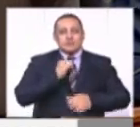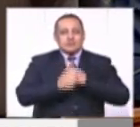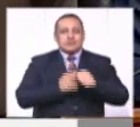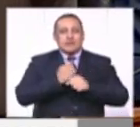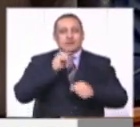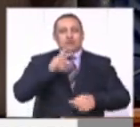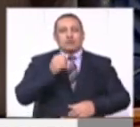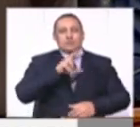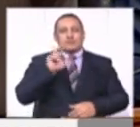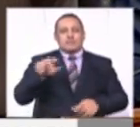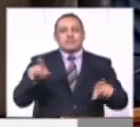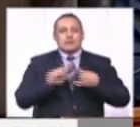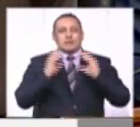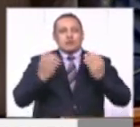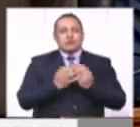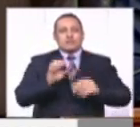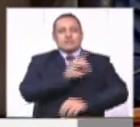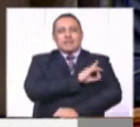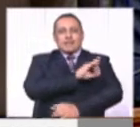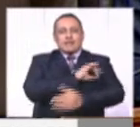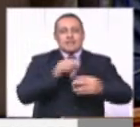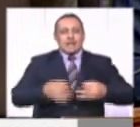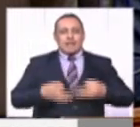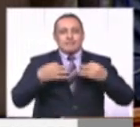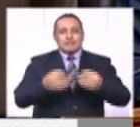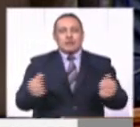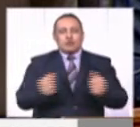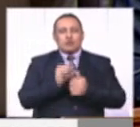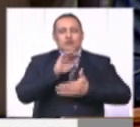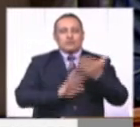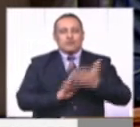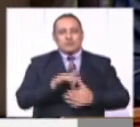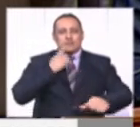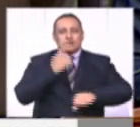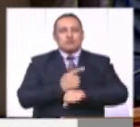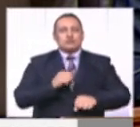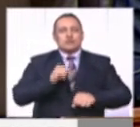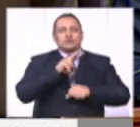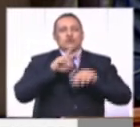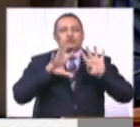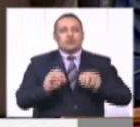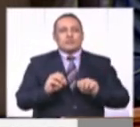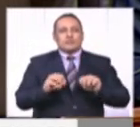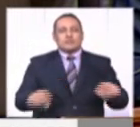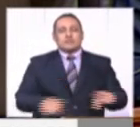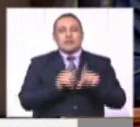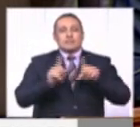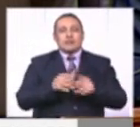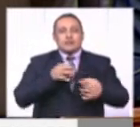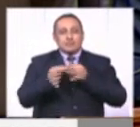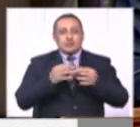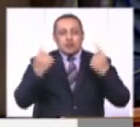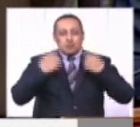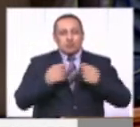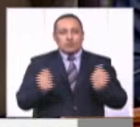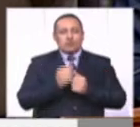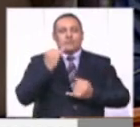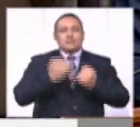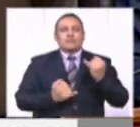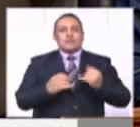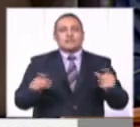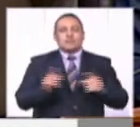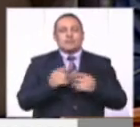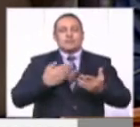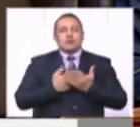2023 la congresista delgada amplía el informe final de la denuncia 290 el referido informe final